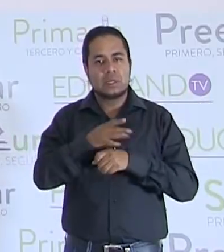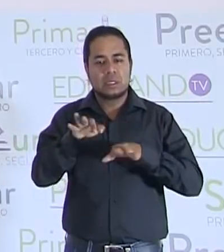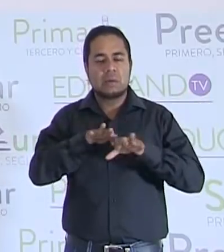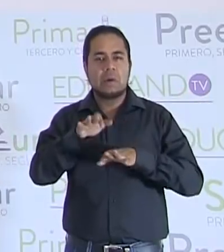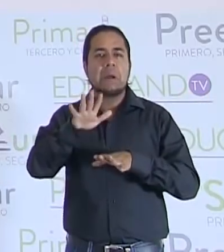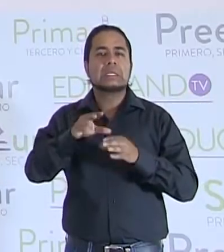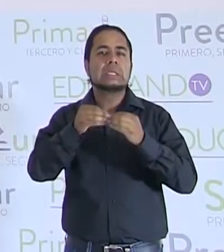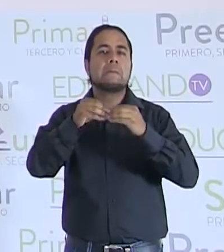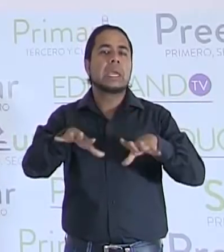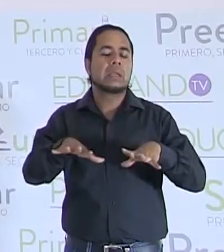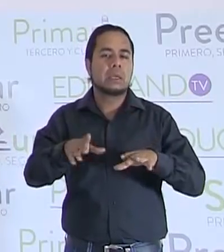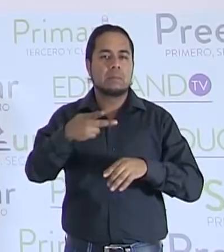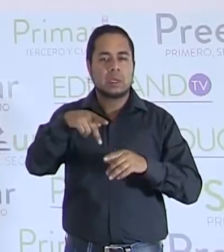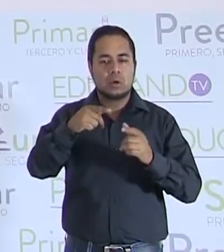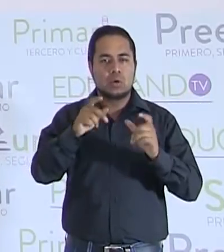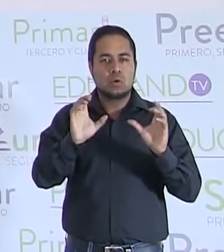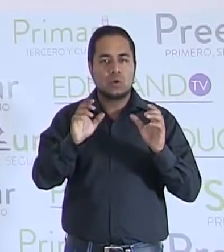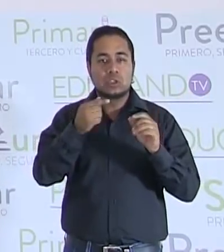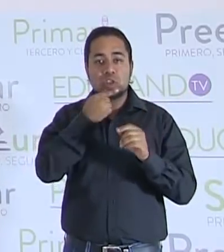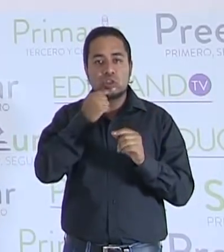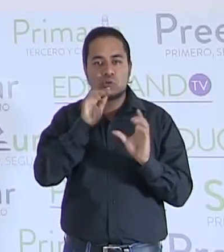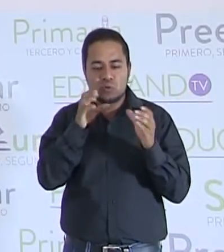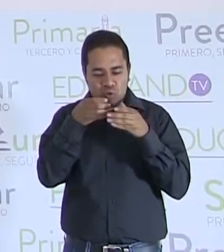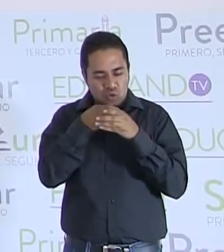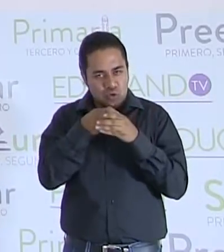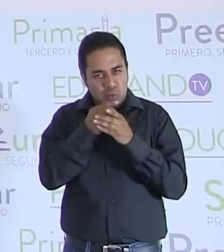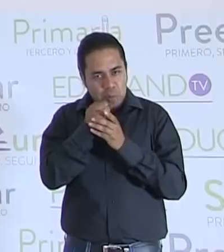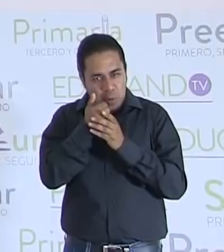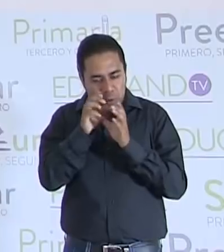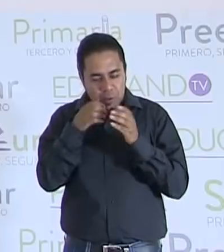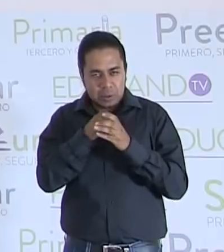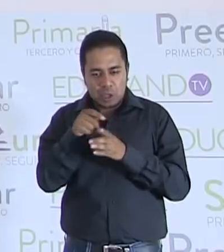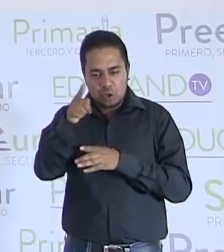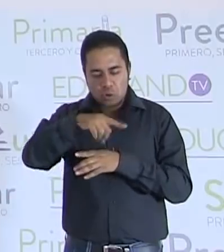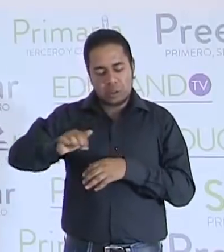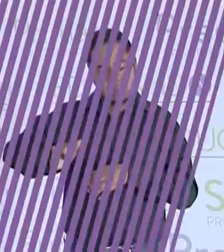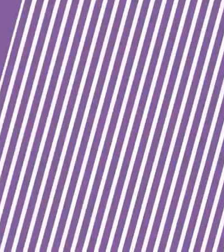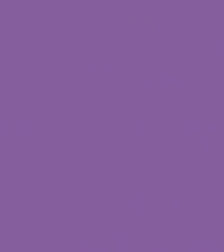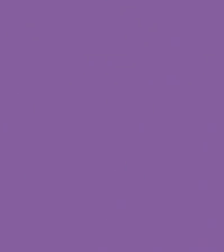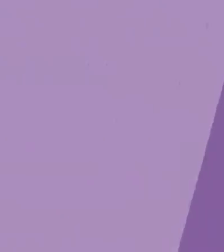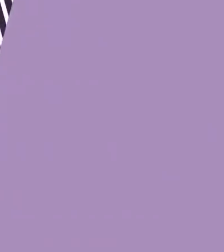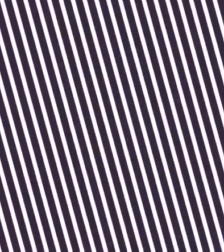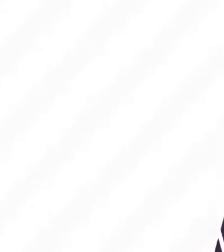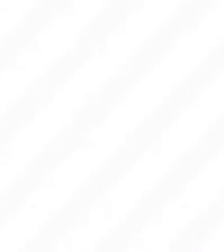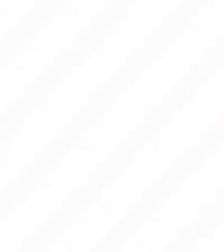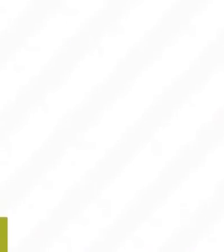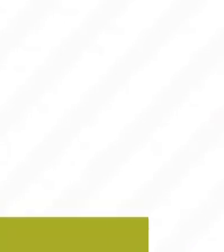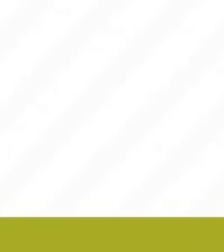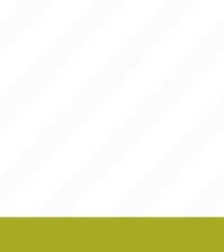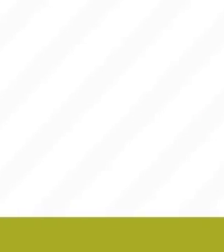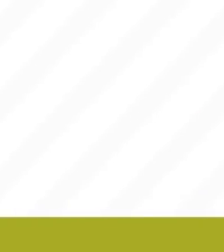perder. En cambio, si somos pocos, todos vamos a aprovechar y vamos a aprender más.